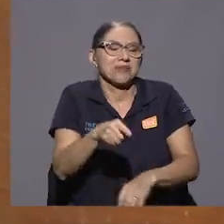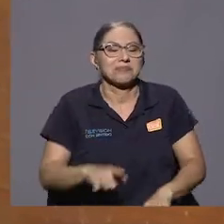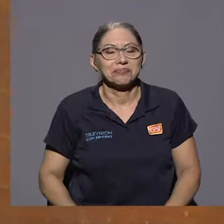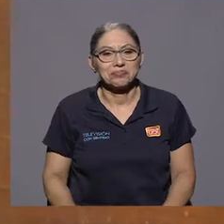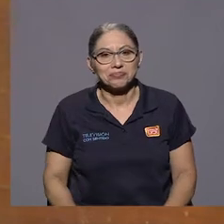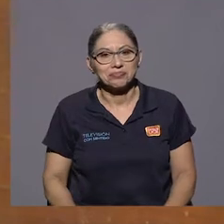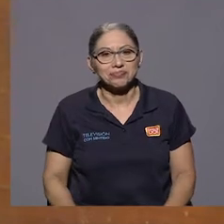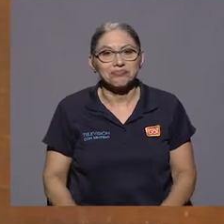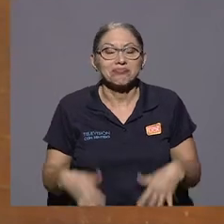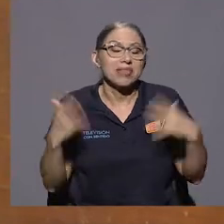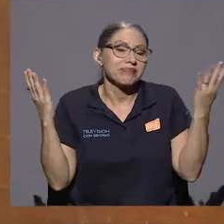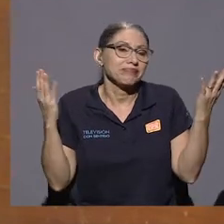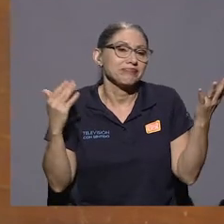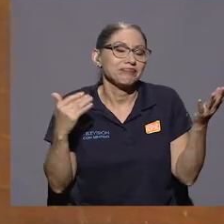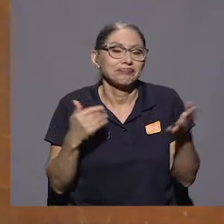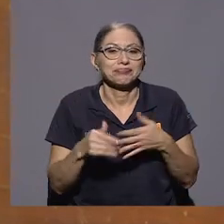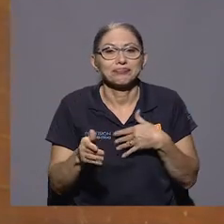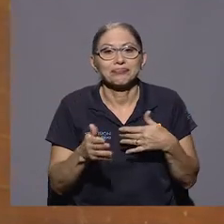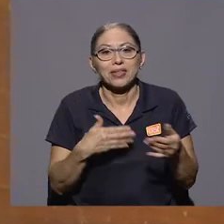entonces,